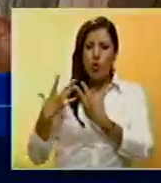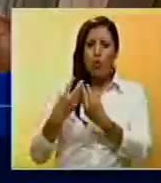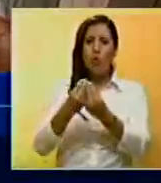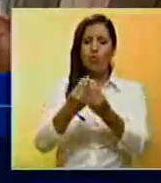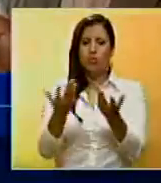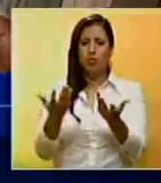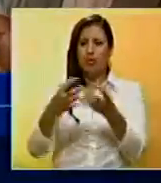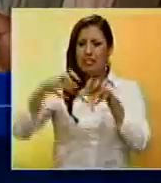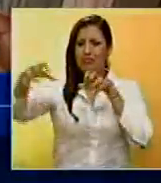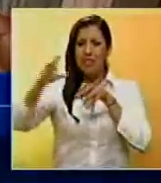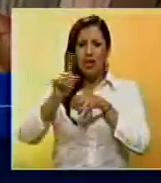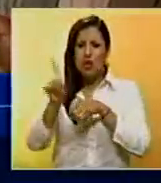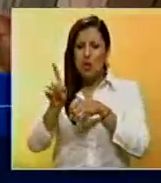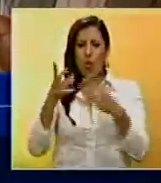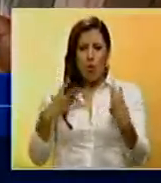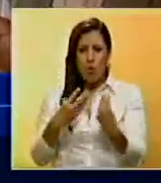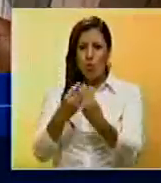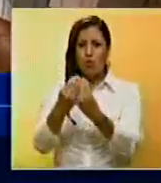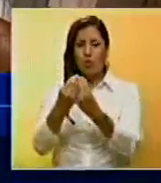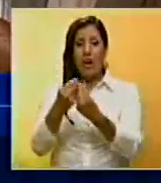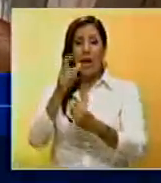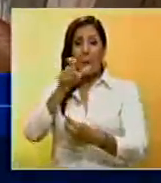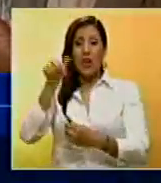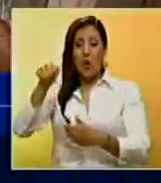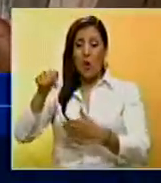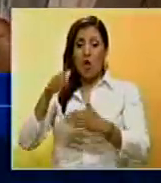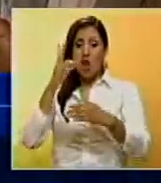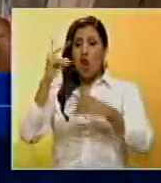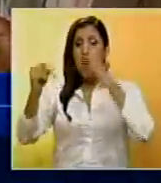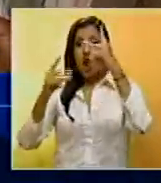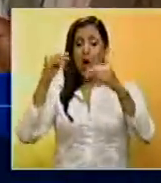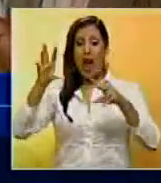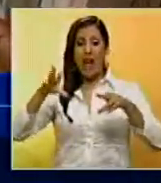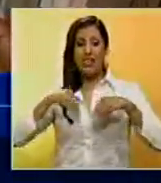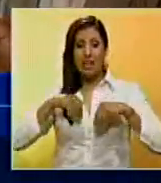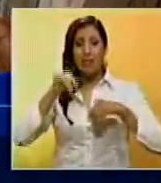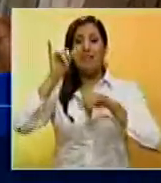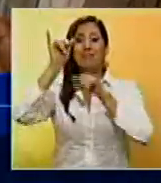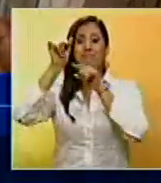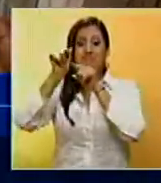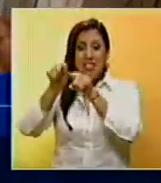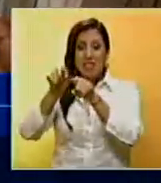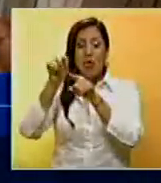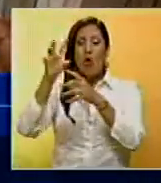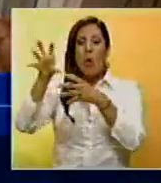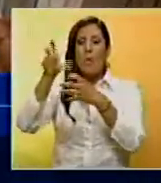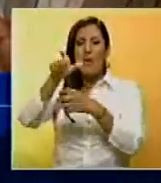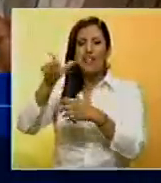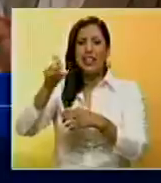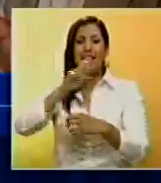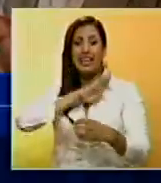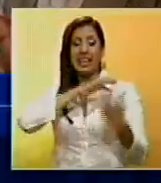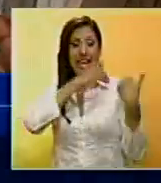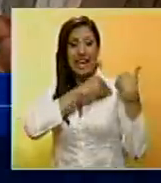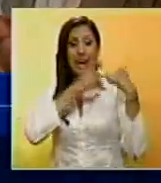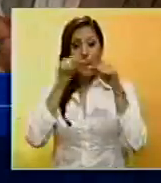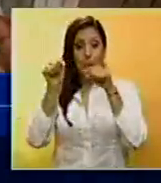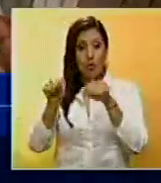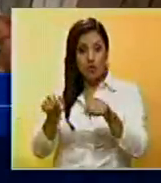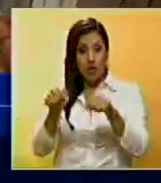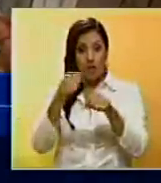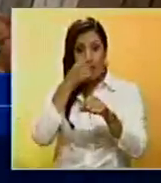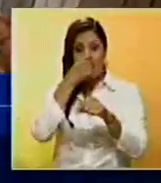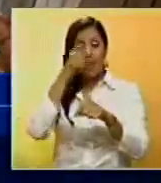juntos. También explicamos que lo que están bloqueando hoy la ley de amnistía son las mismas personas que han tenido la responsabilidad